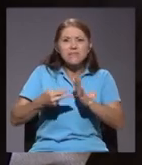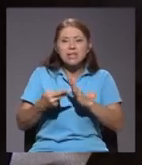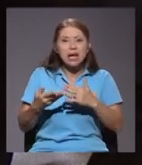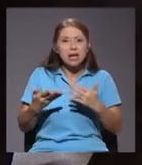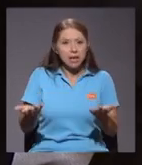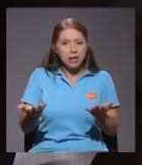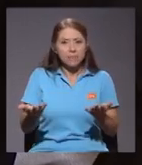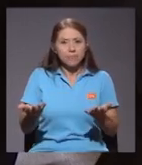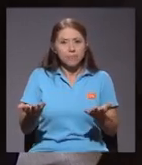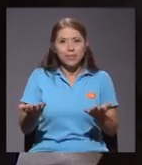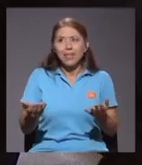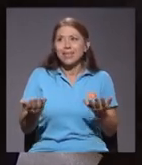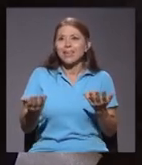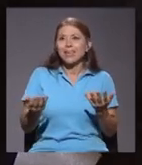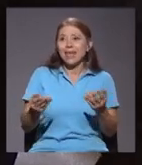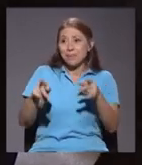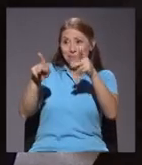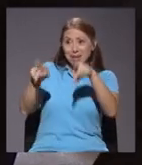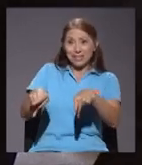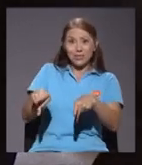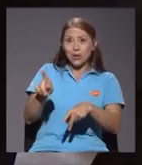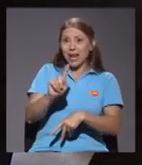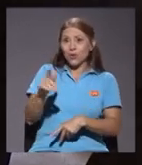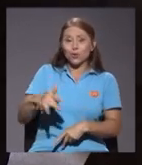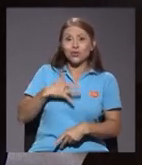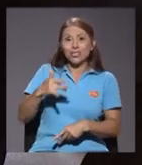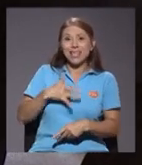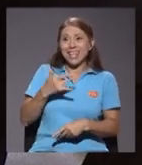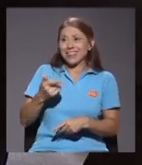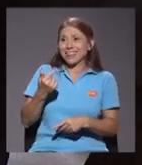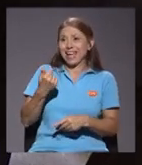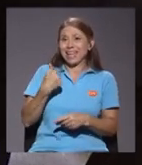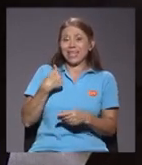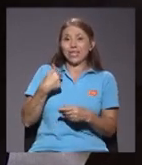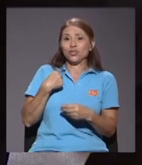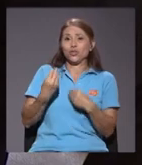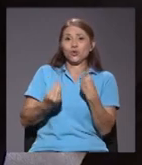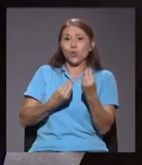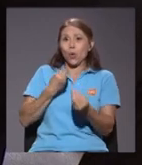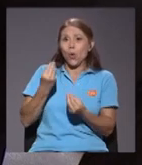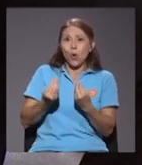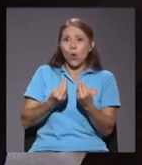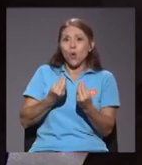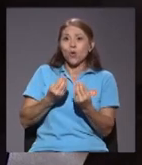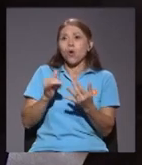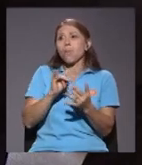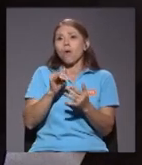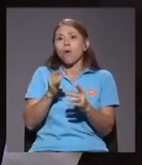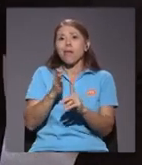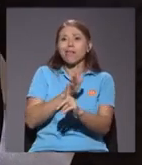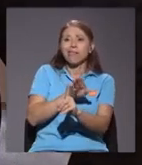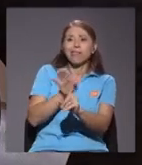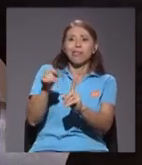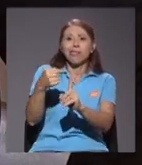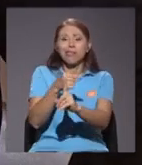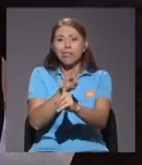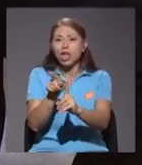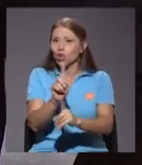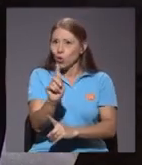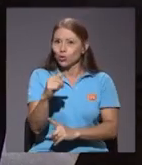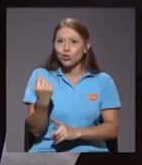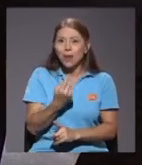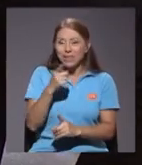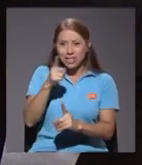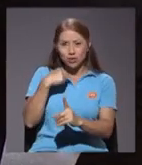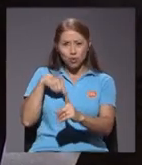que nadie sienta que me le fui a los tobillos gratuitamente solo que le pregunté lo que tenía que preguntarle y yo creo que esa es la ventaja de